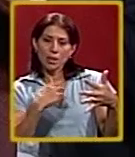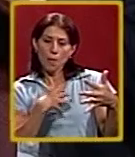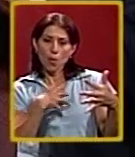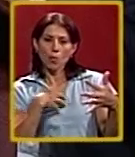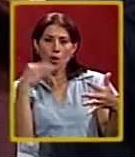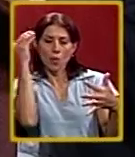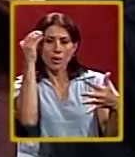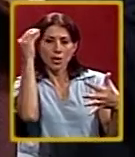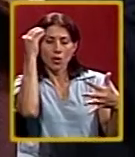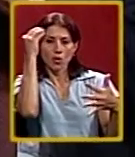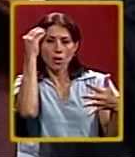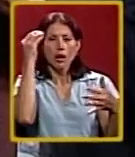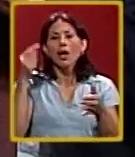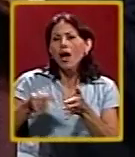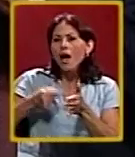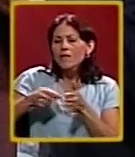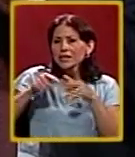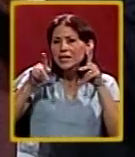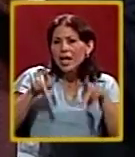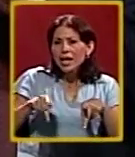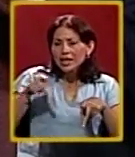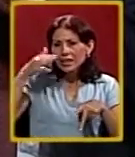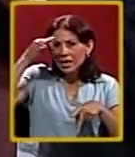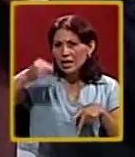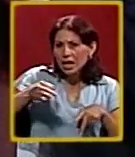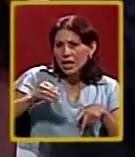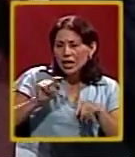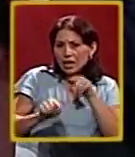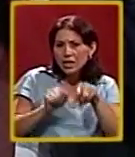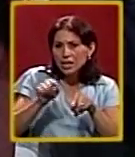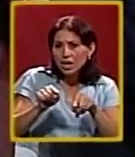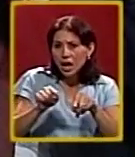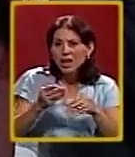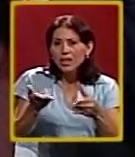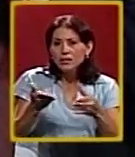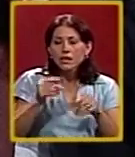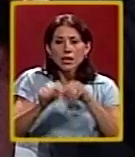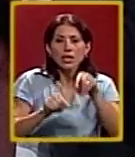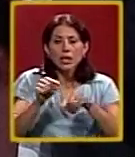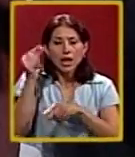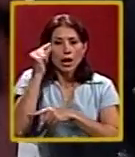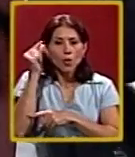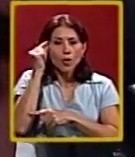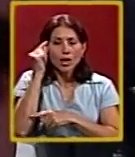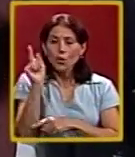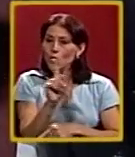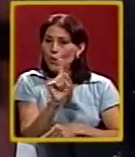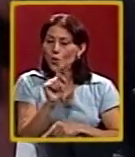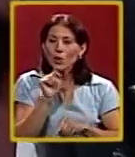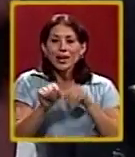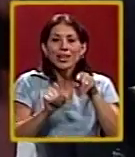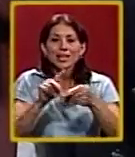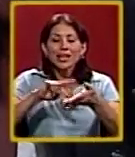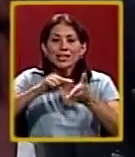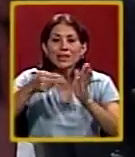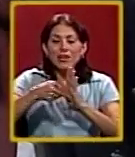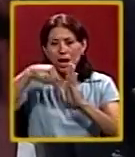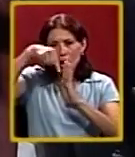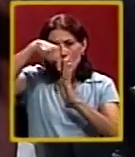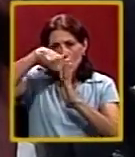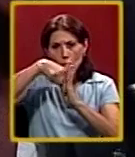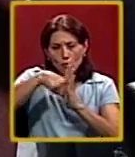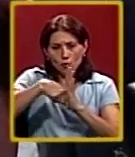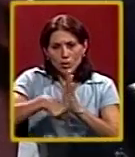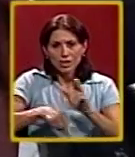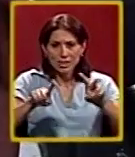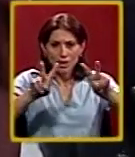gente percibe como que la visión crítica es criticar al gobierno, cuando la visión crítica es profundizar un tema, es decir,